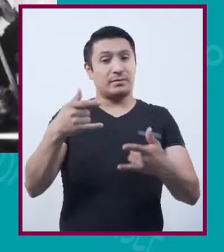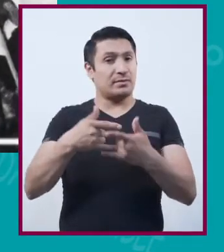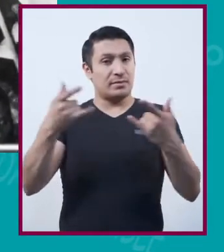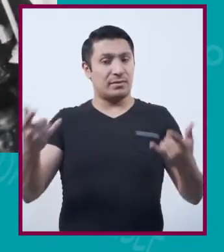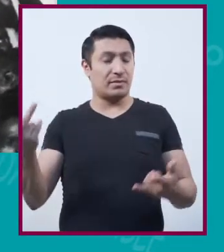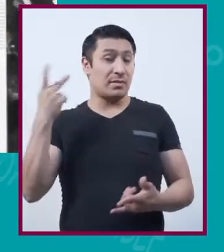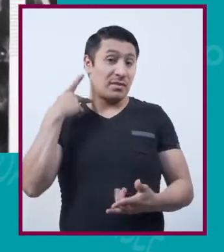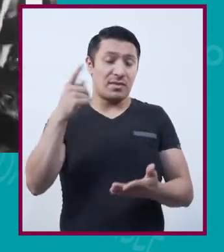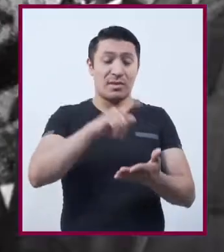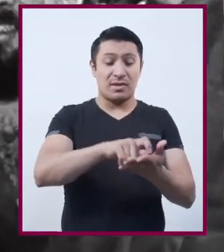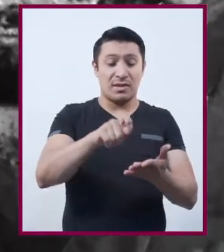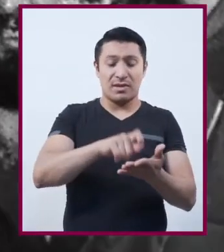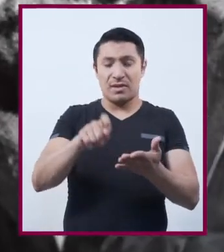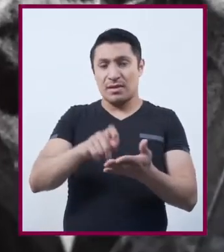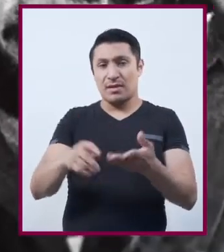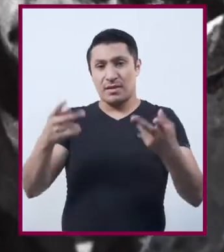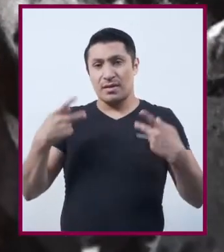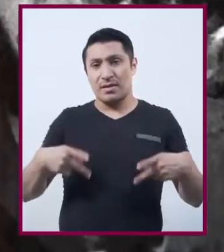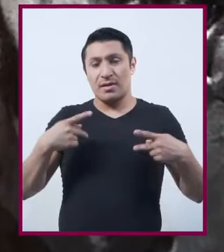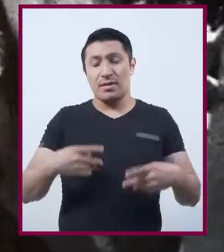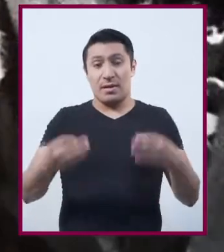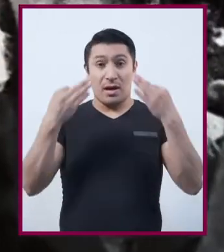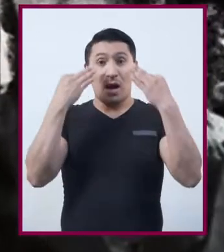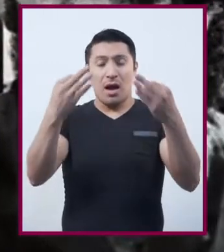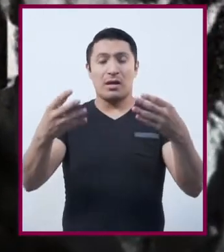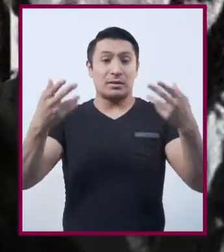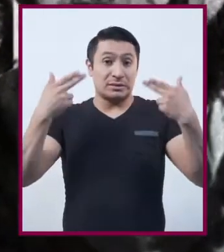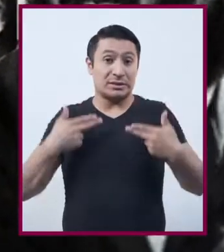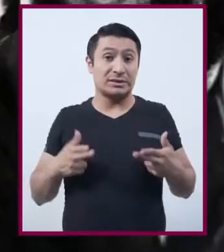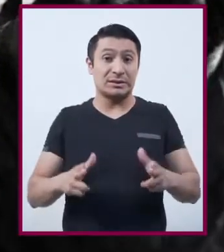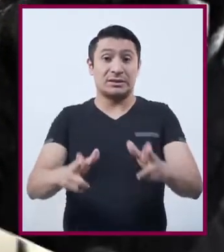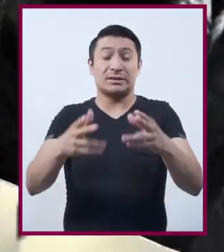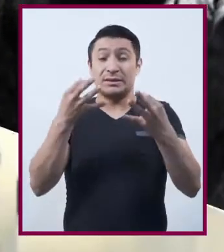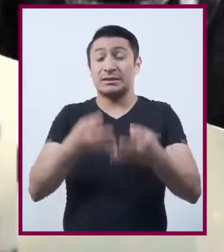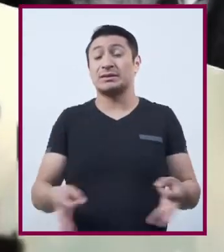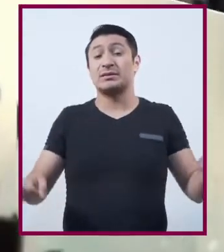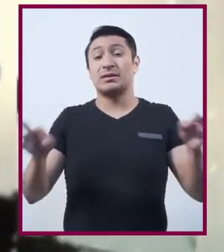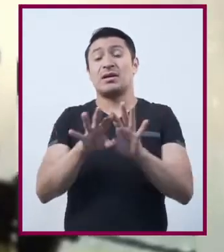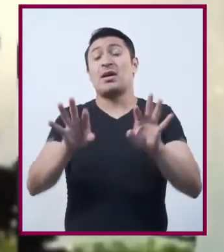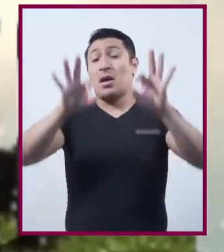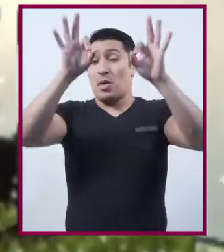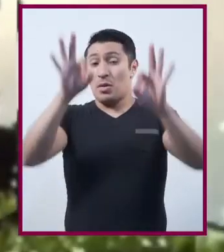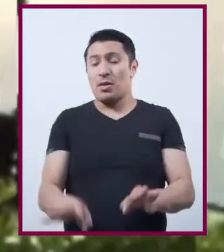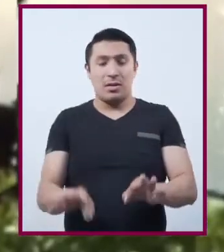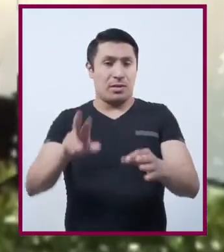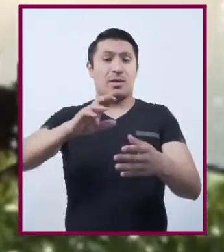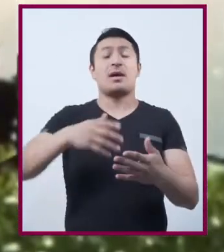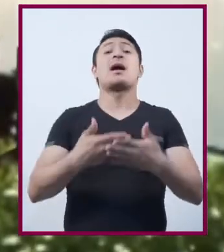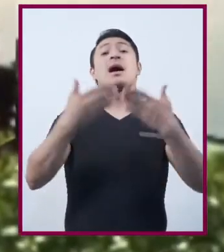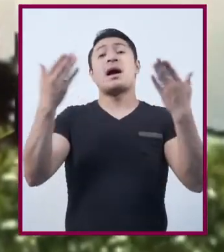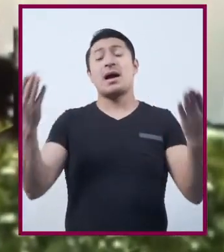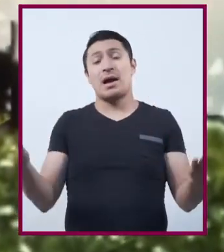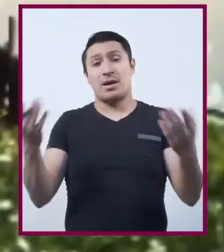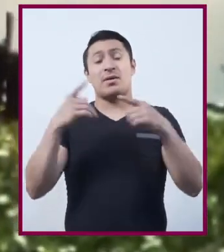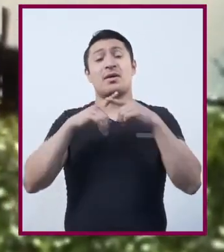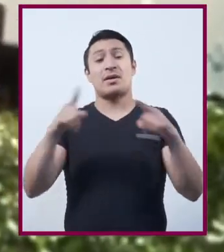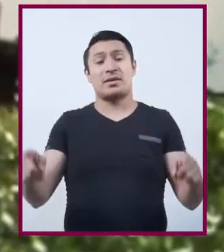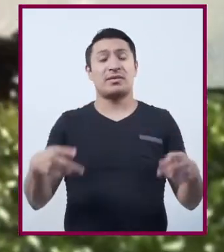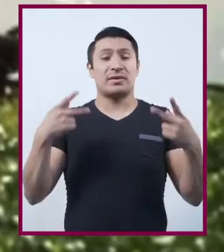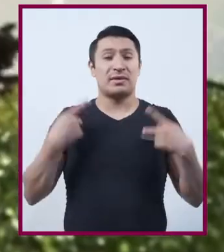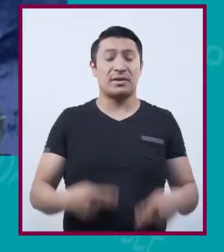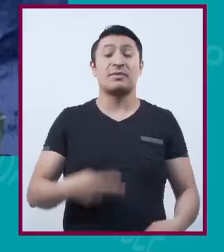política escrita a partir de los testimonios de grandes héroes dejó de ser absoluta y se abrieron espacios a las voces de la gente